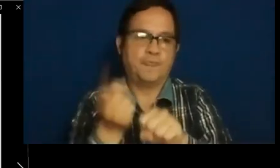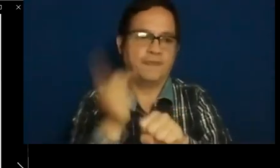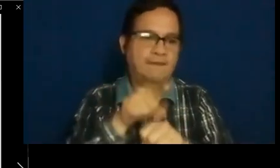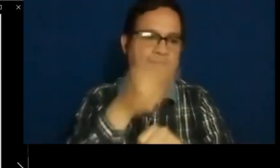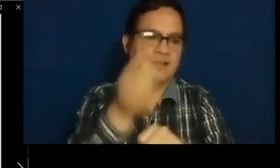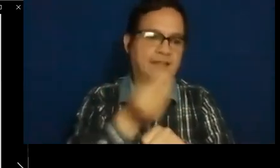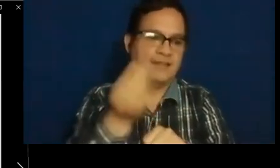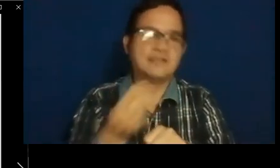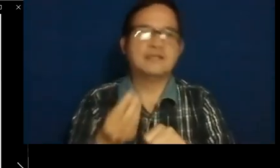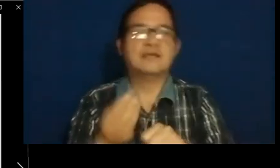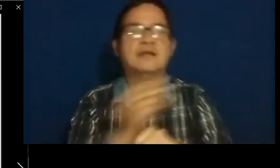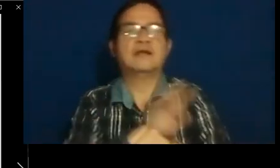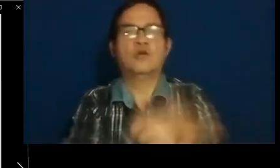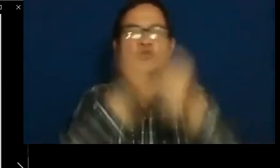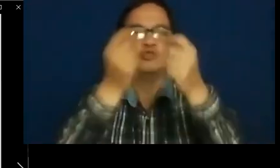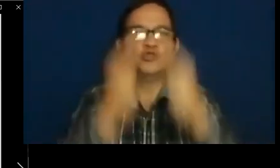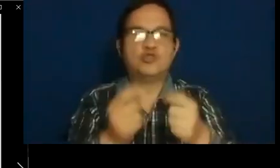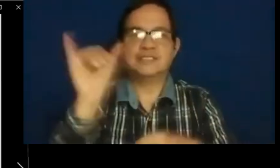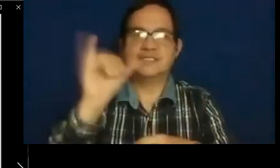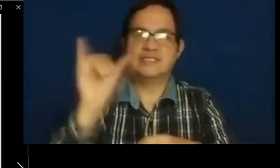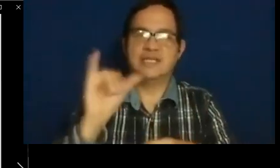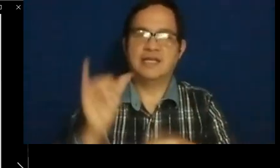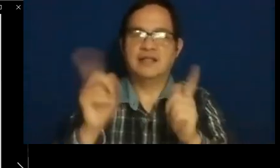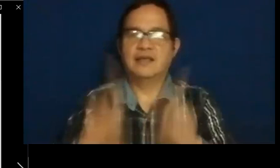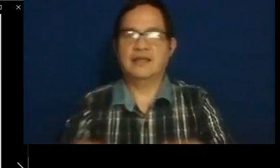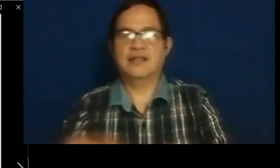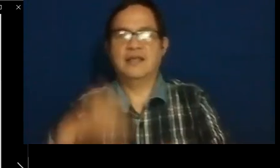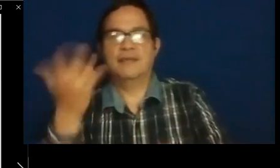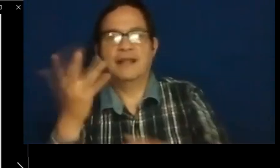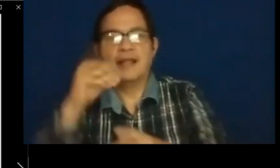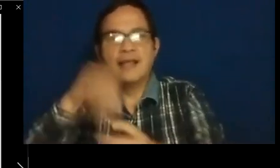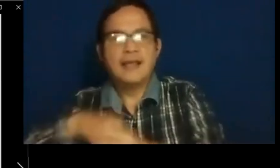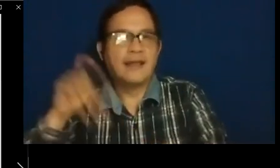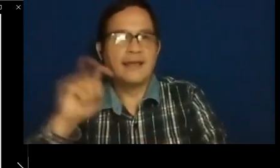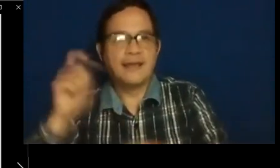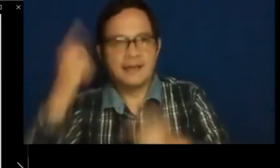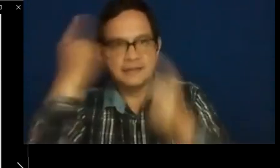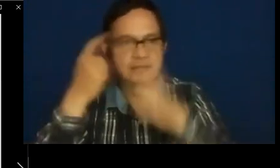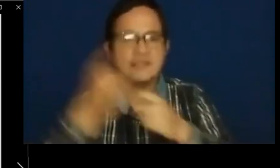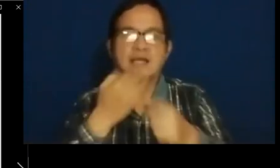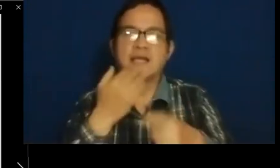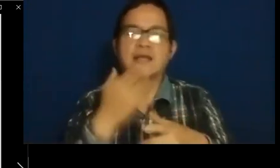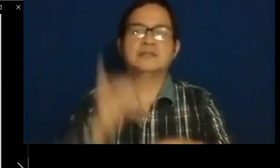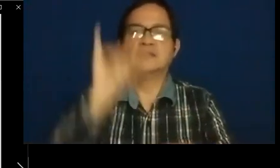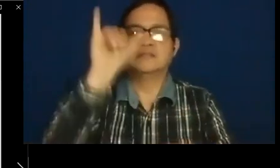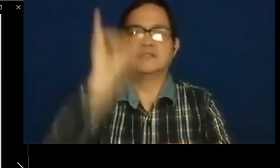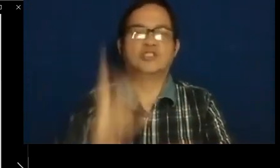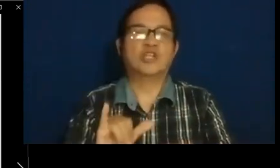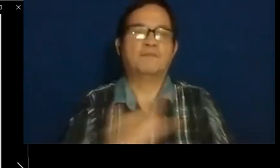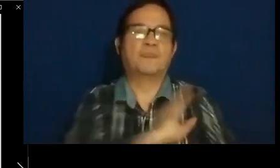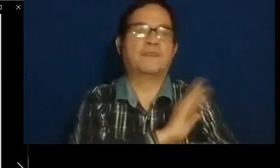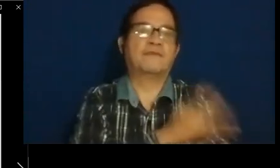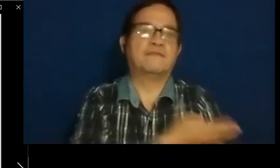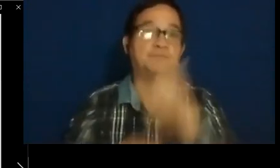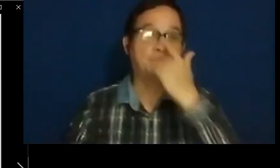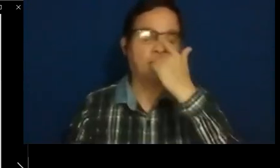hacer sumatoria de fuerzas en Y y sumatoria de fuerzas en X y analizarlas. Entonces arranquemos con las fuerzas en Y. Ojo con esta